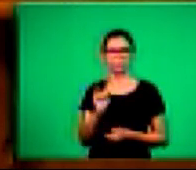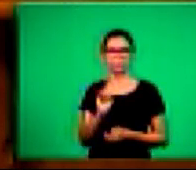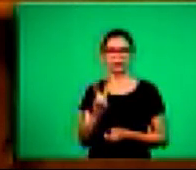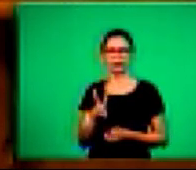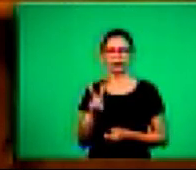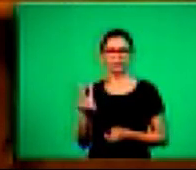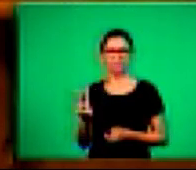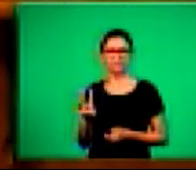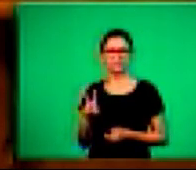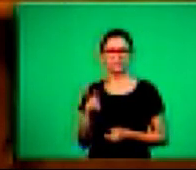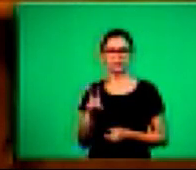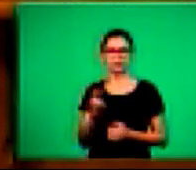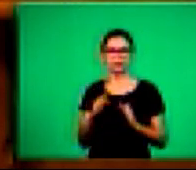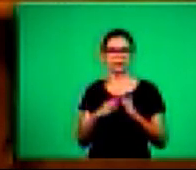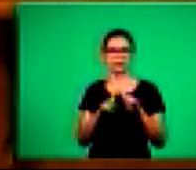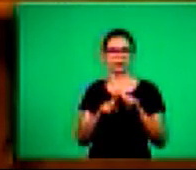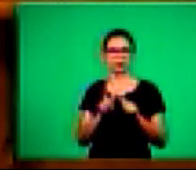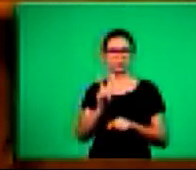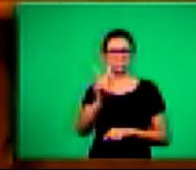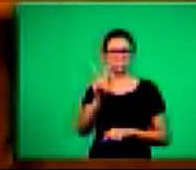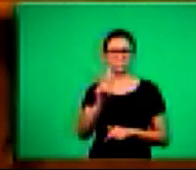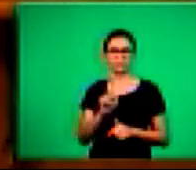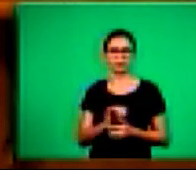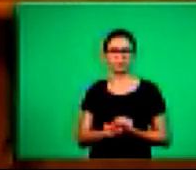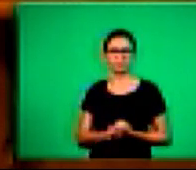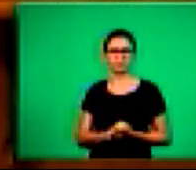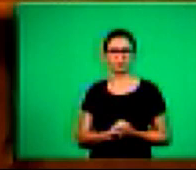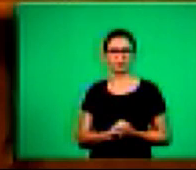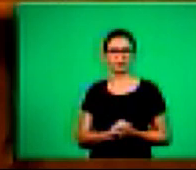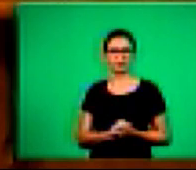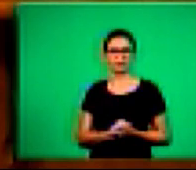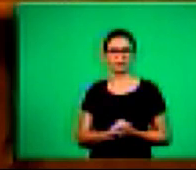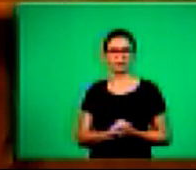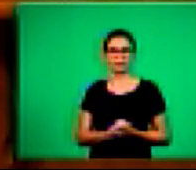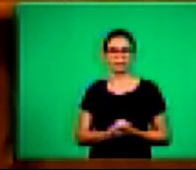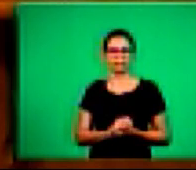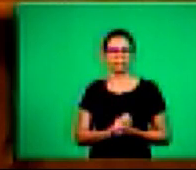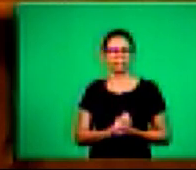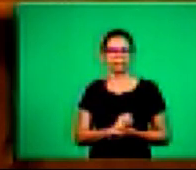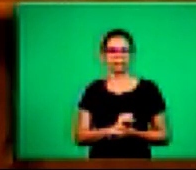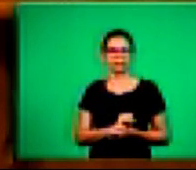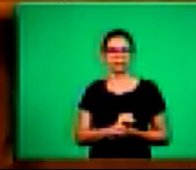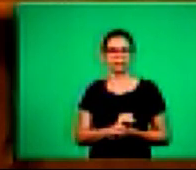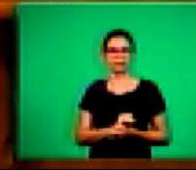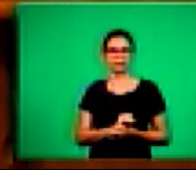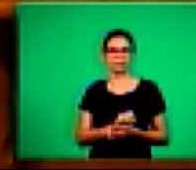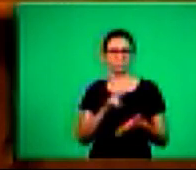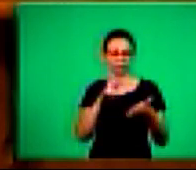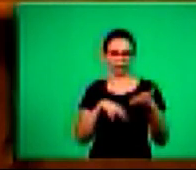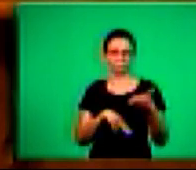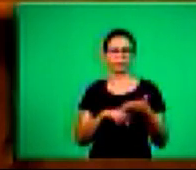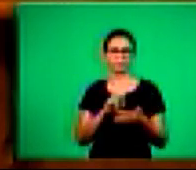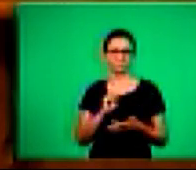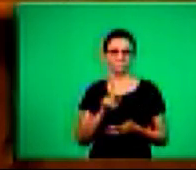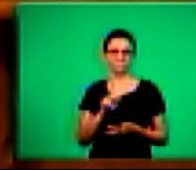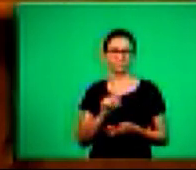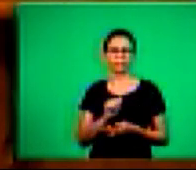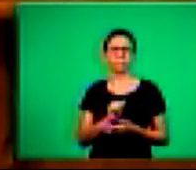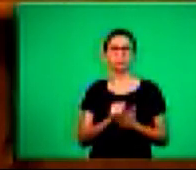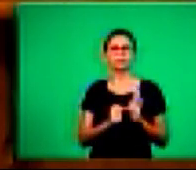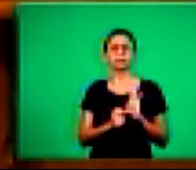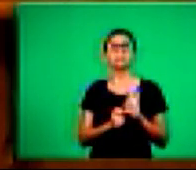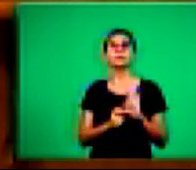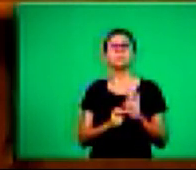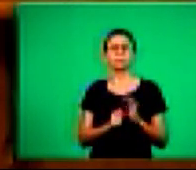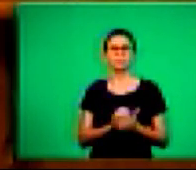2 qué qué es lo que él dice él dice así él muestra que para